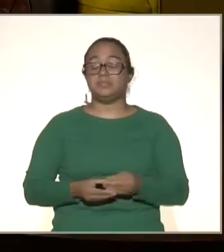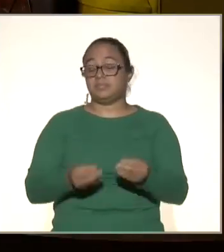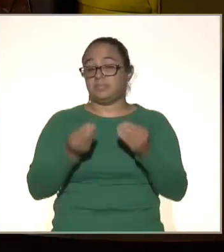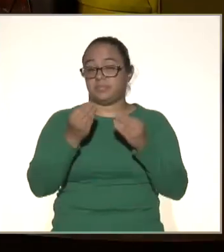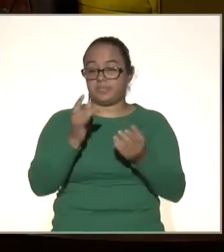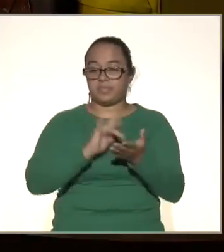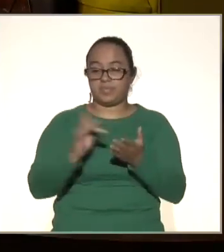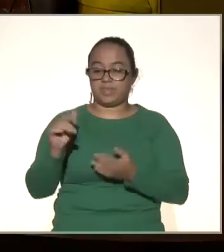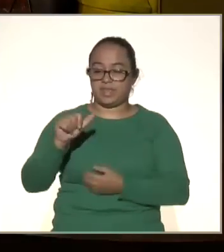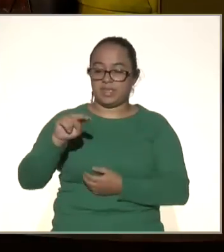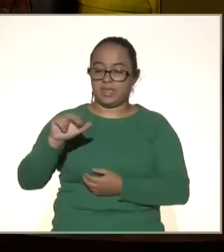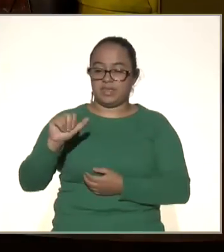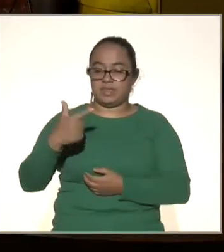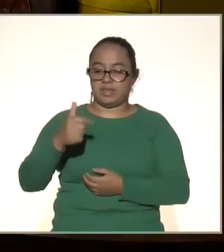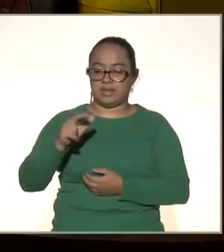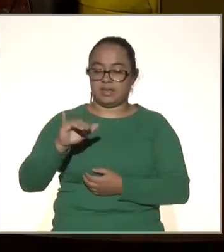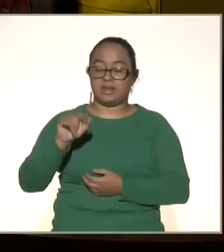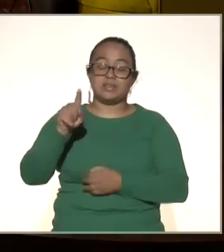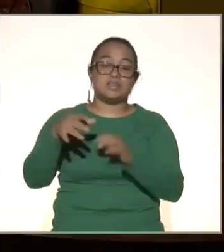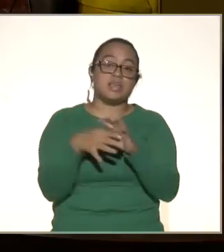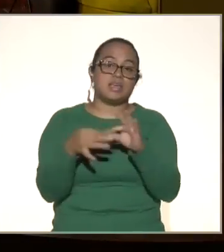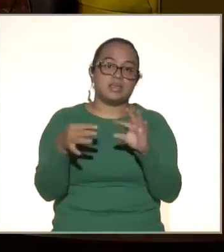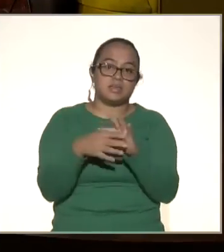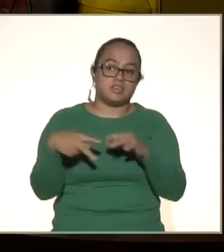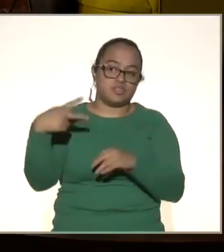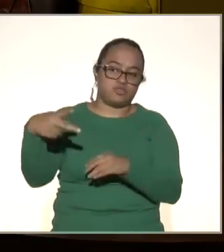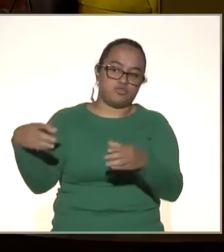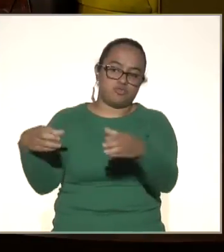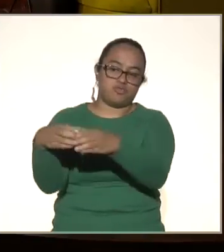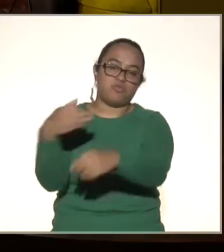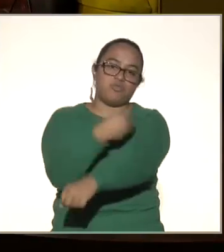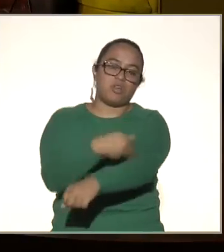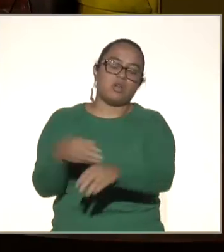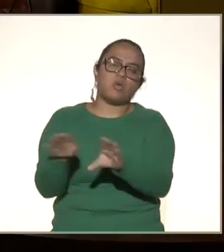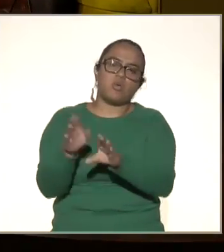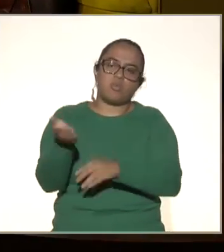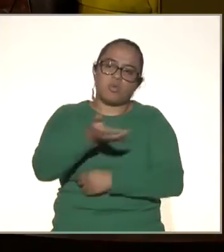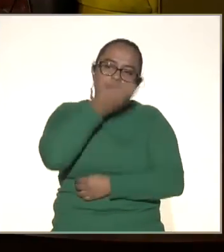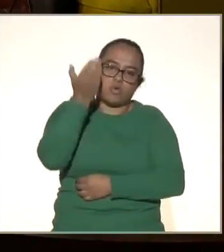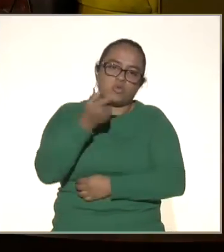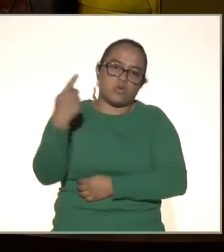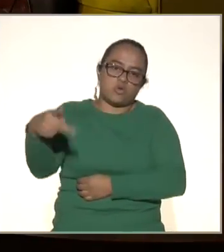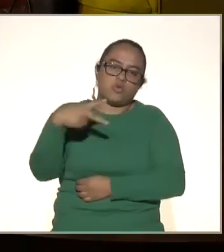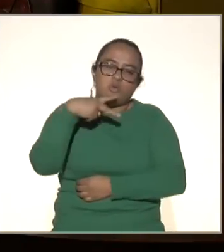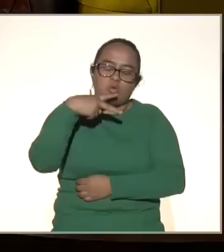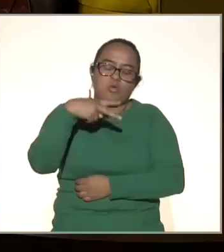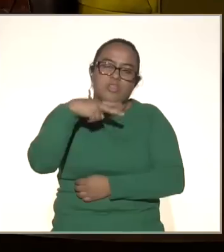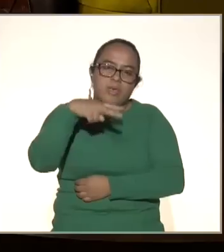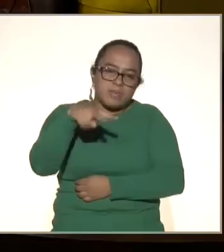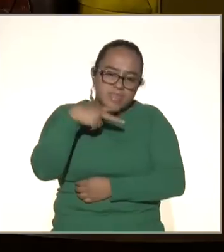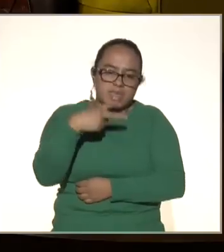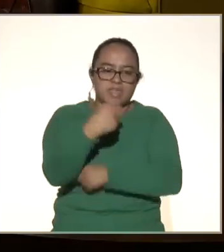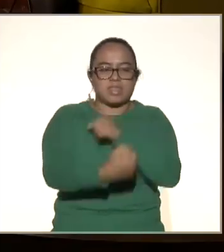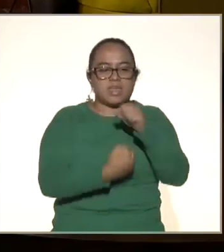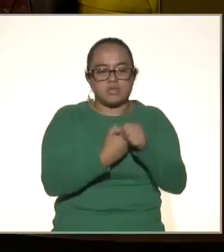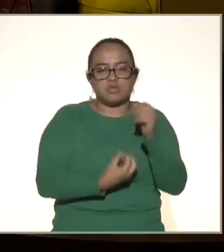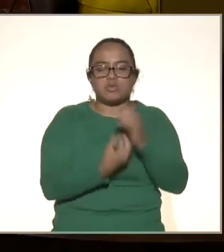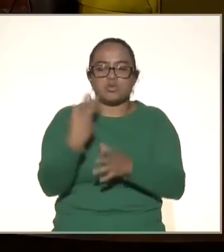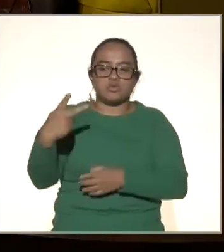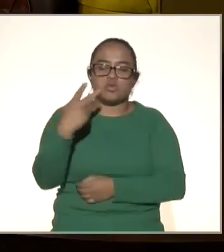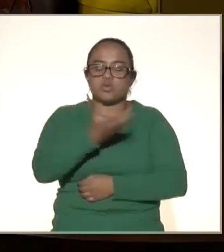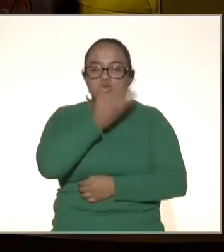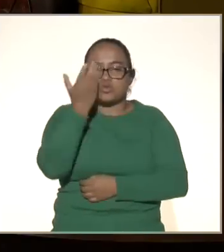Muchas gracias a Ana García por contarnos cómo es que en su familia se vive esta época de fiestas, tanto la Navidad, el Año Nuevo, y